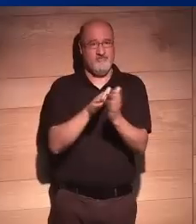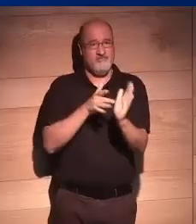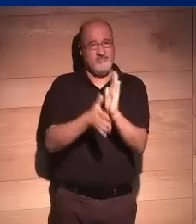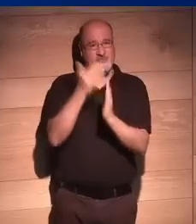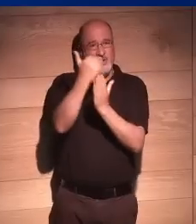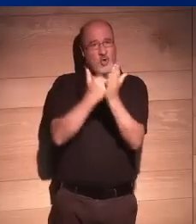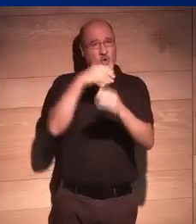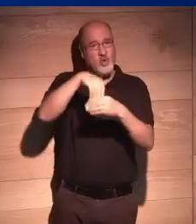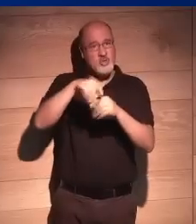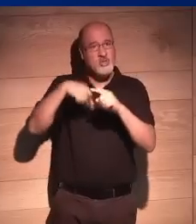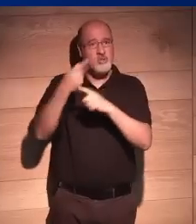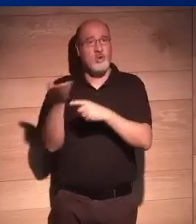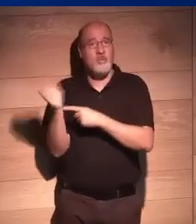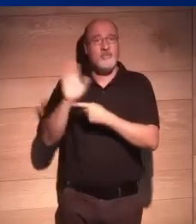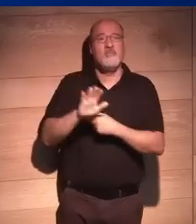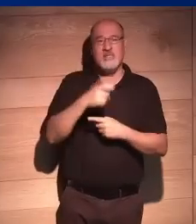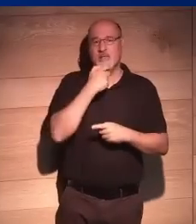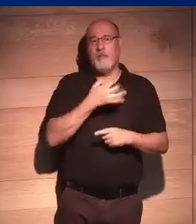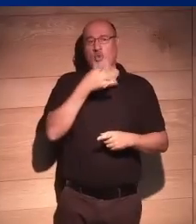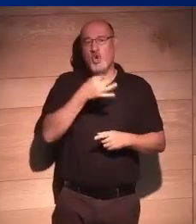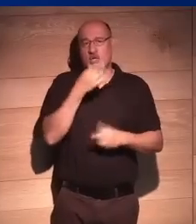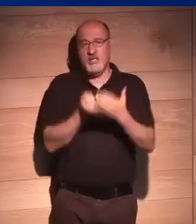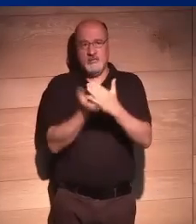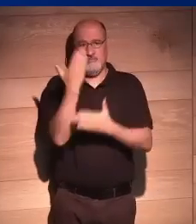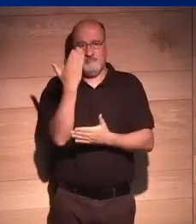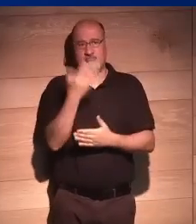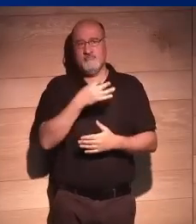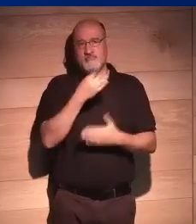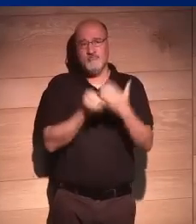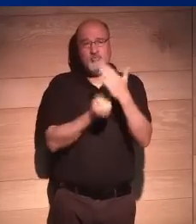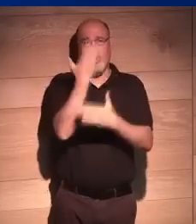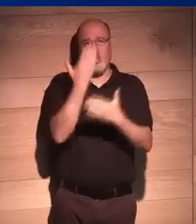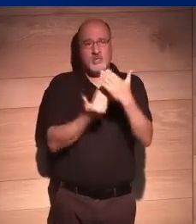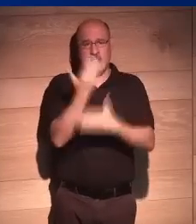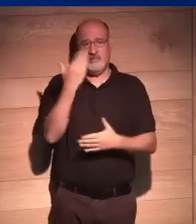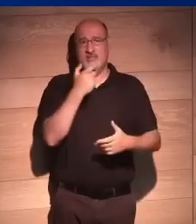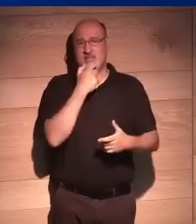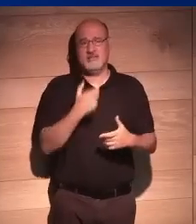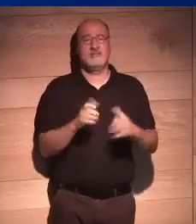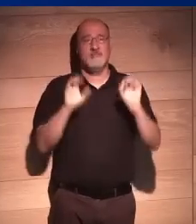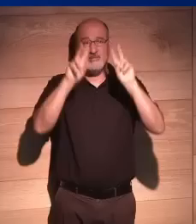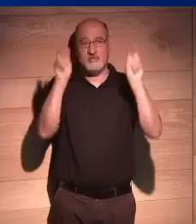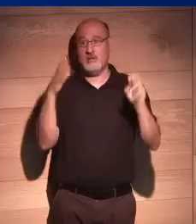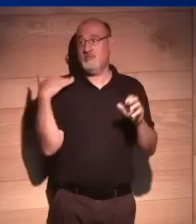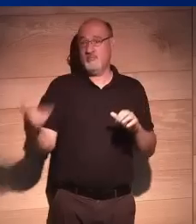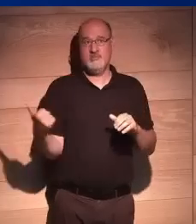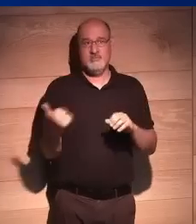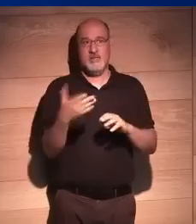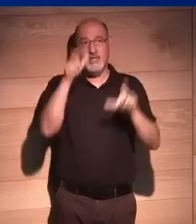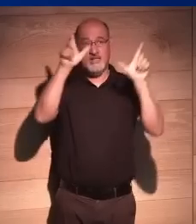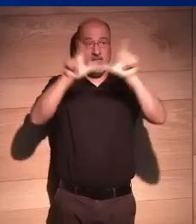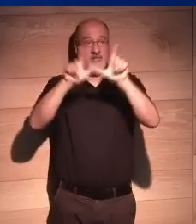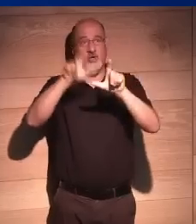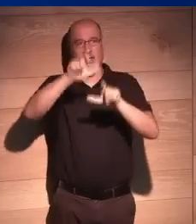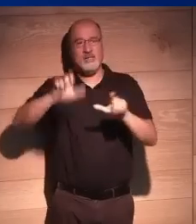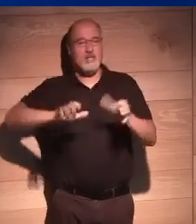presentar ya mornings por la mañana en las cadenas musicales, enseguida te llaman. Porque además en la tele no sé por qué gusta mucho la gente de radio, porque